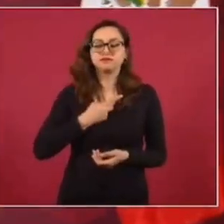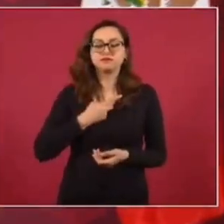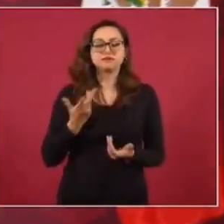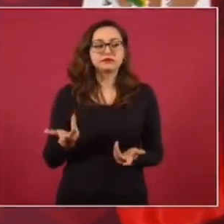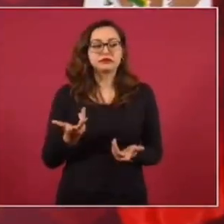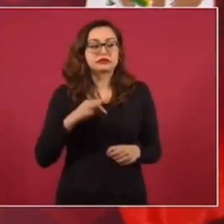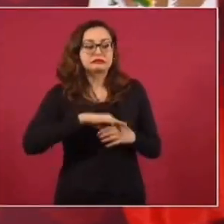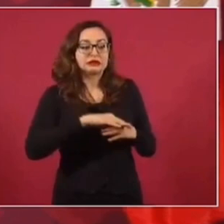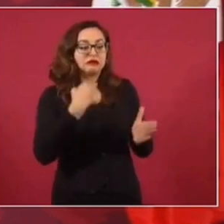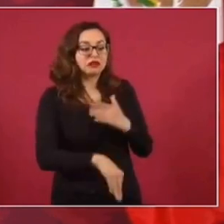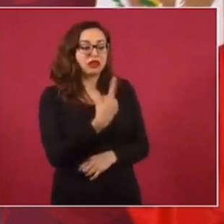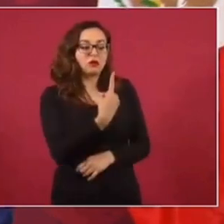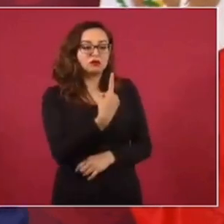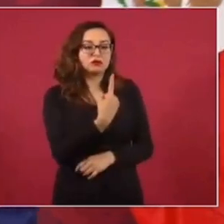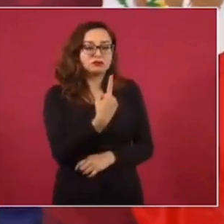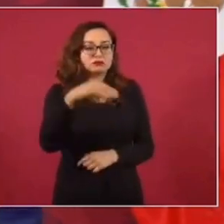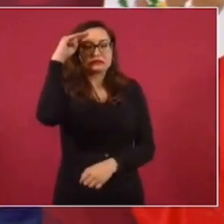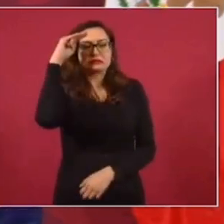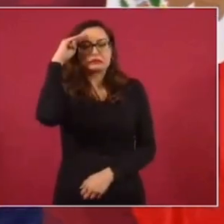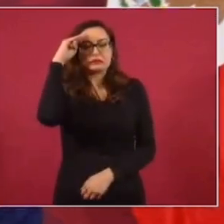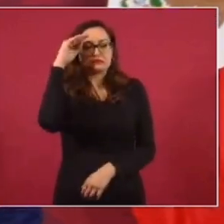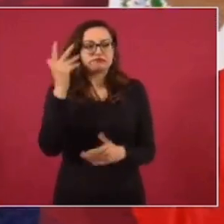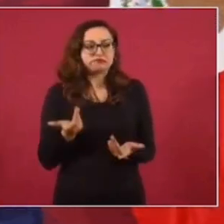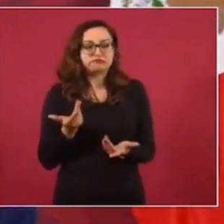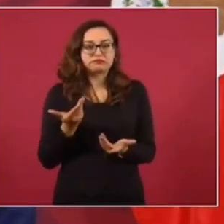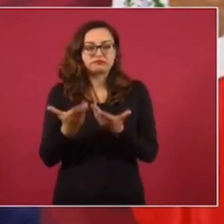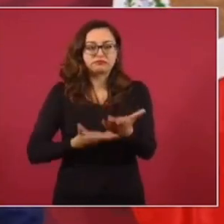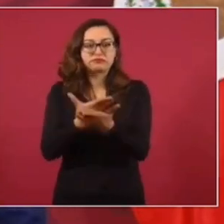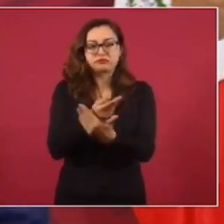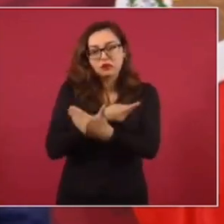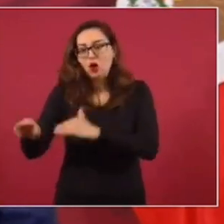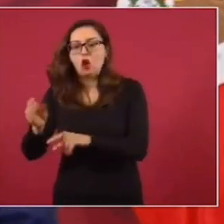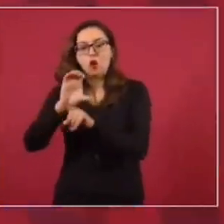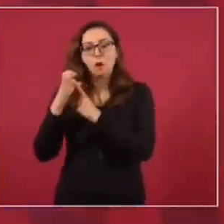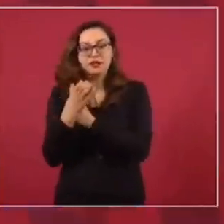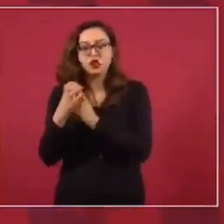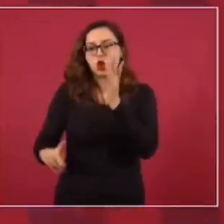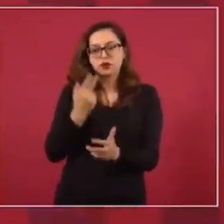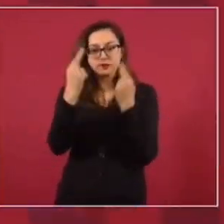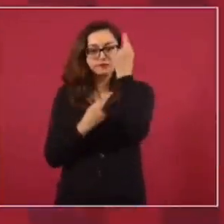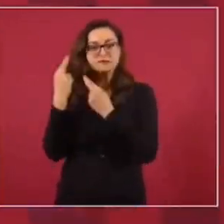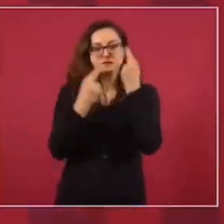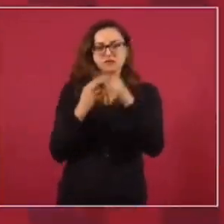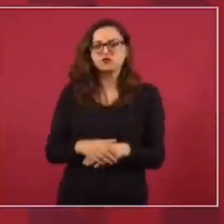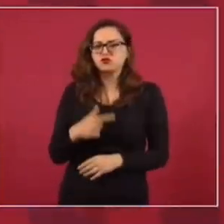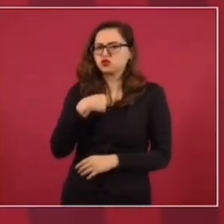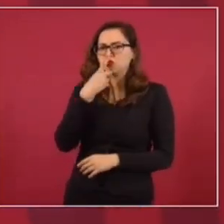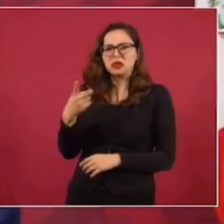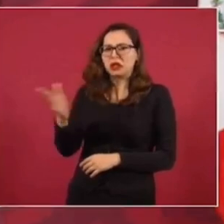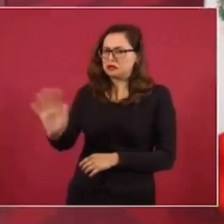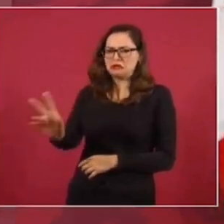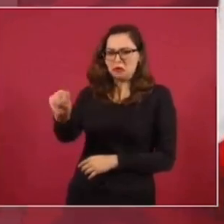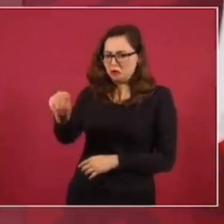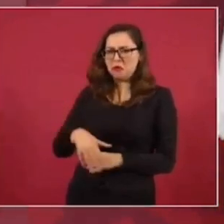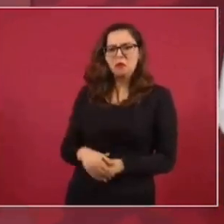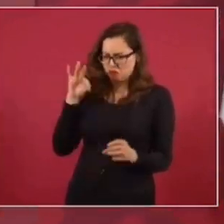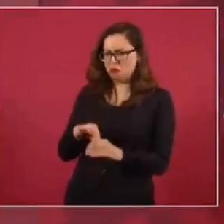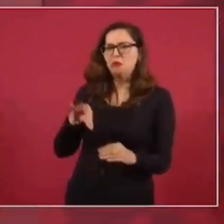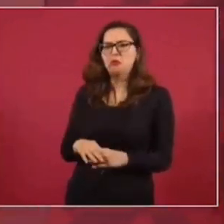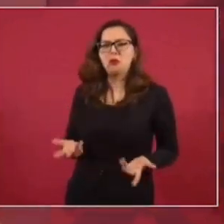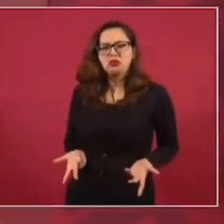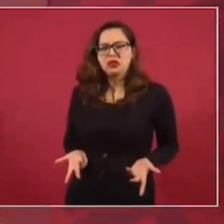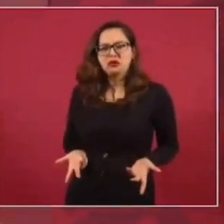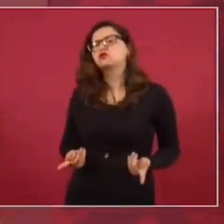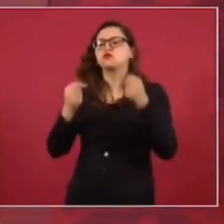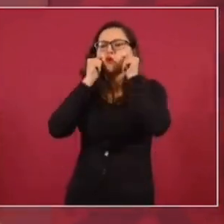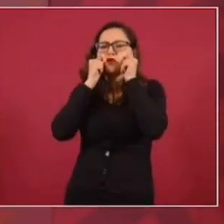vamos a procurar de que se retire, que se vaya a comisiones. Mi opinión fue, no, voten.